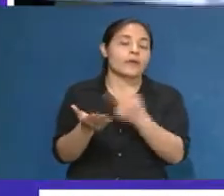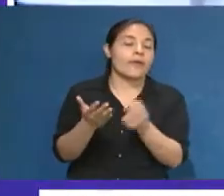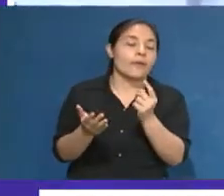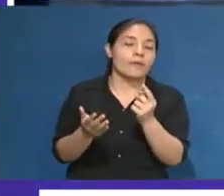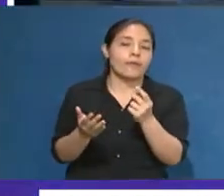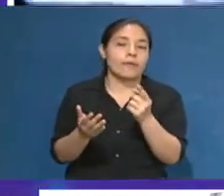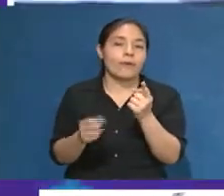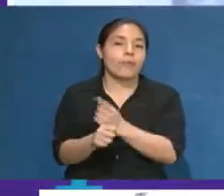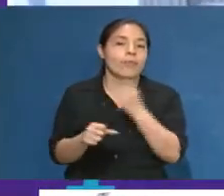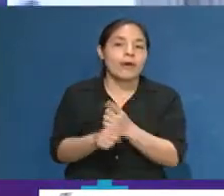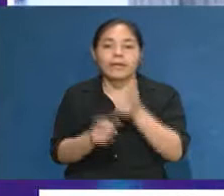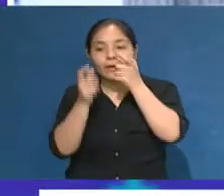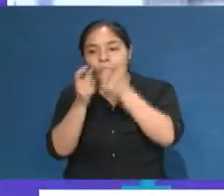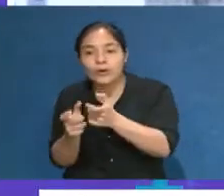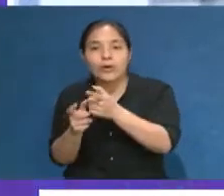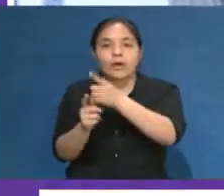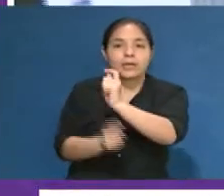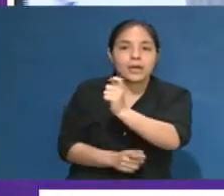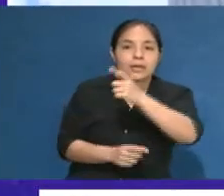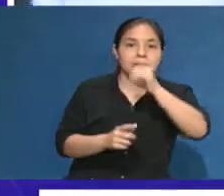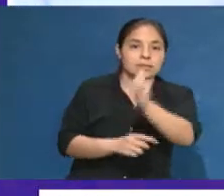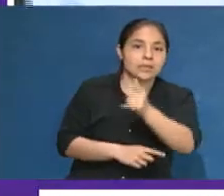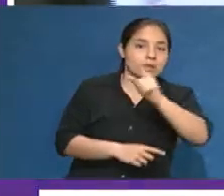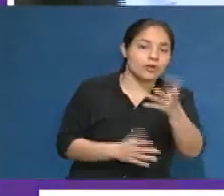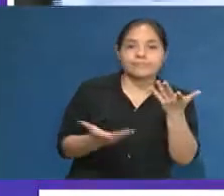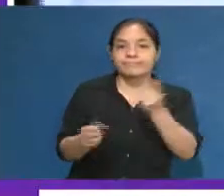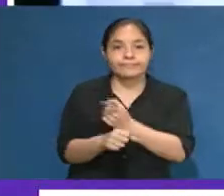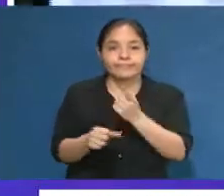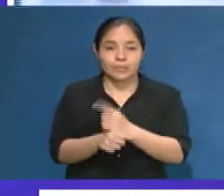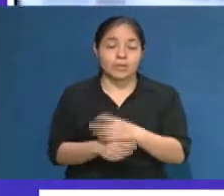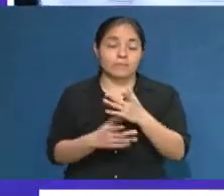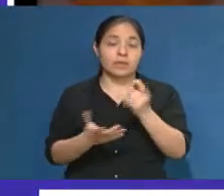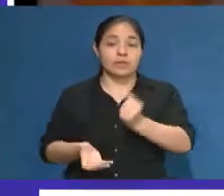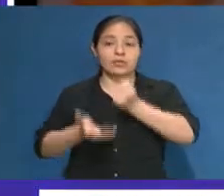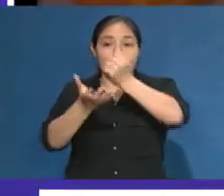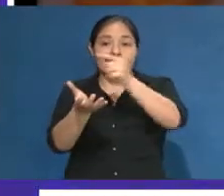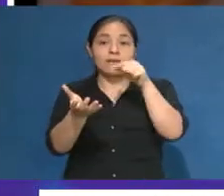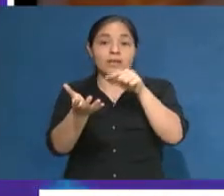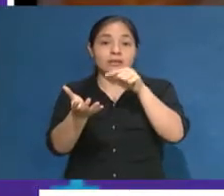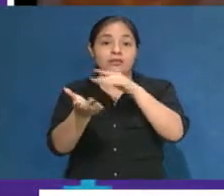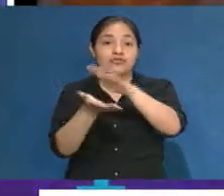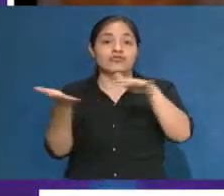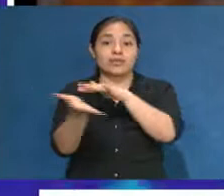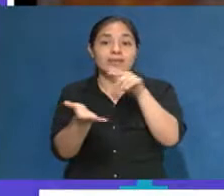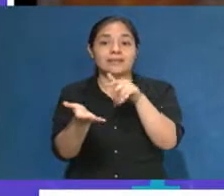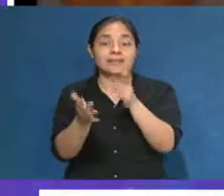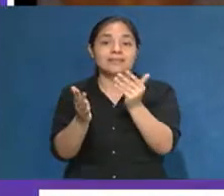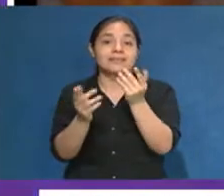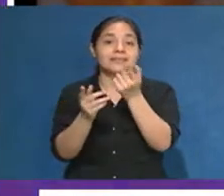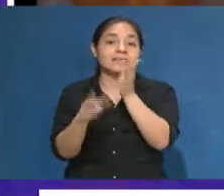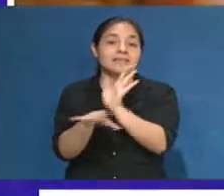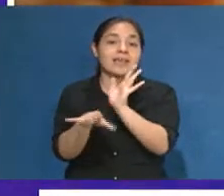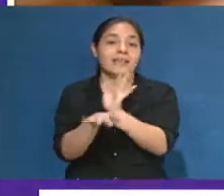ese lapso que está sujeto a revisión quedarse sin el beneficio. En el caso de la tarifa social lo que hacen es tratar de reducir el listado de las personas que lo